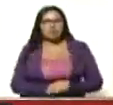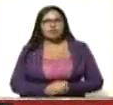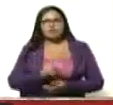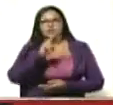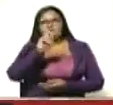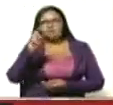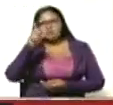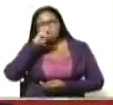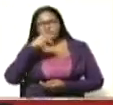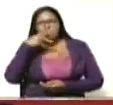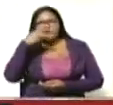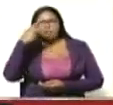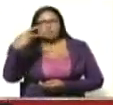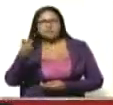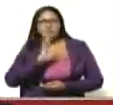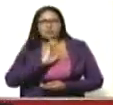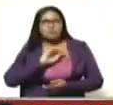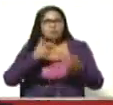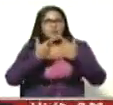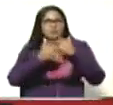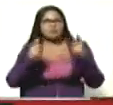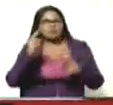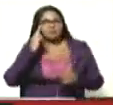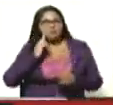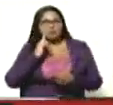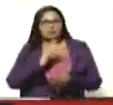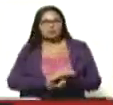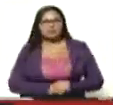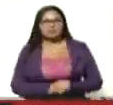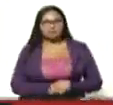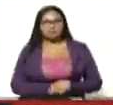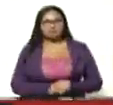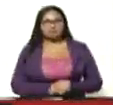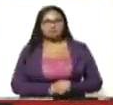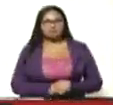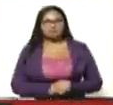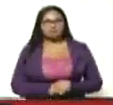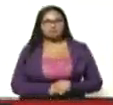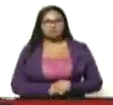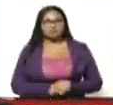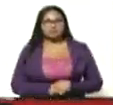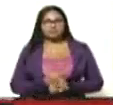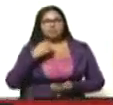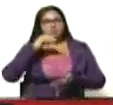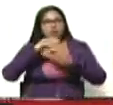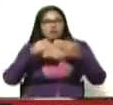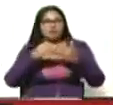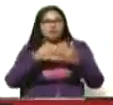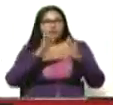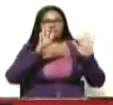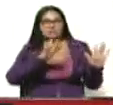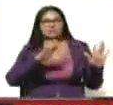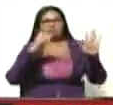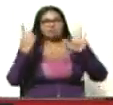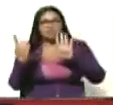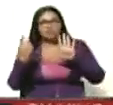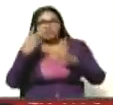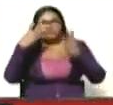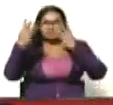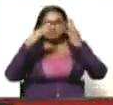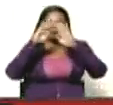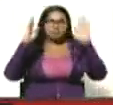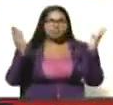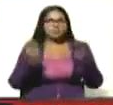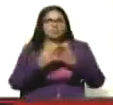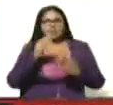este poema, autoría del libertador Simón Bolívar. En el marco, por supuesto, del 16º Festival Mundial